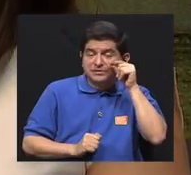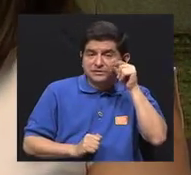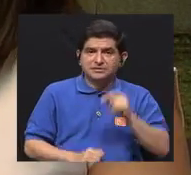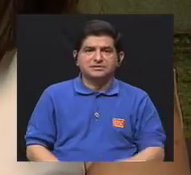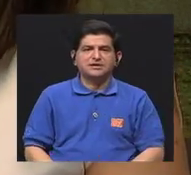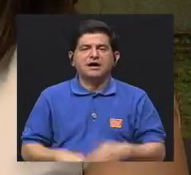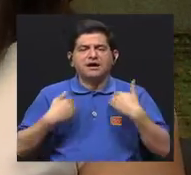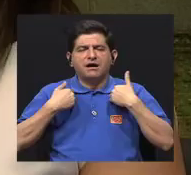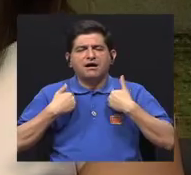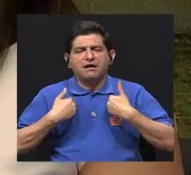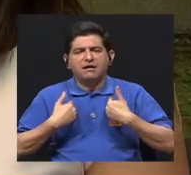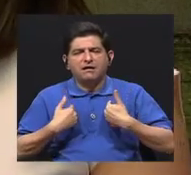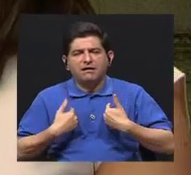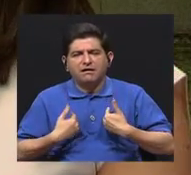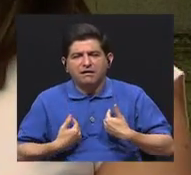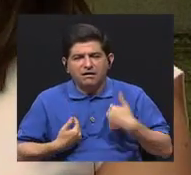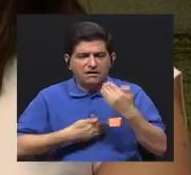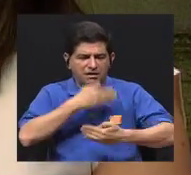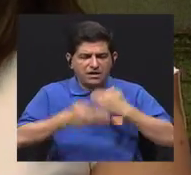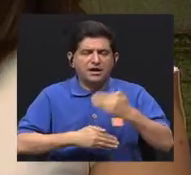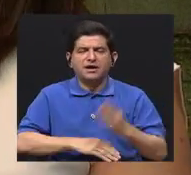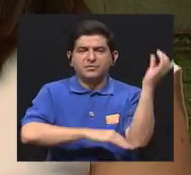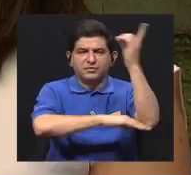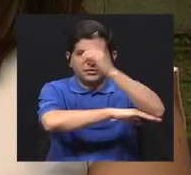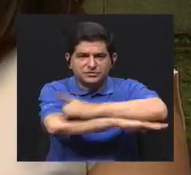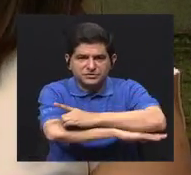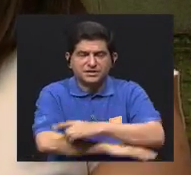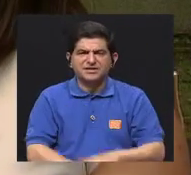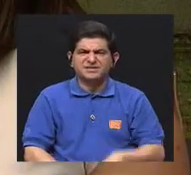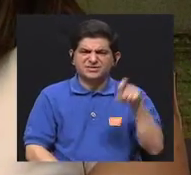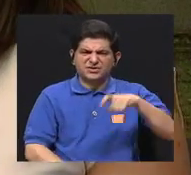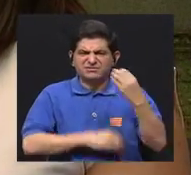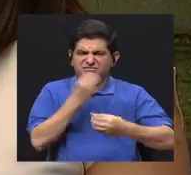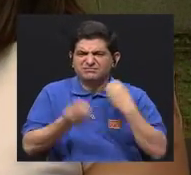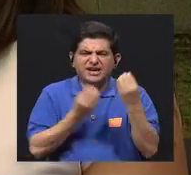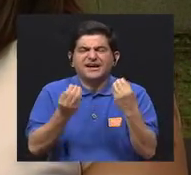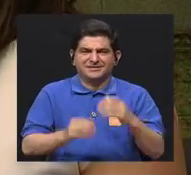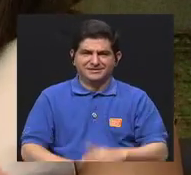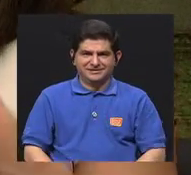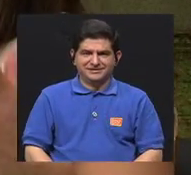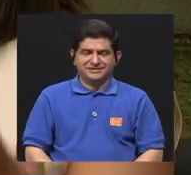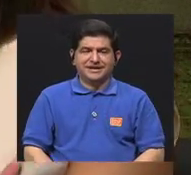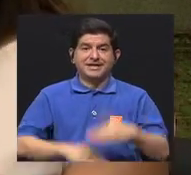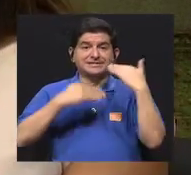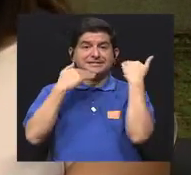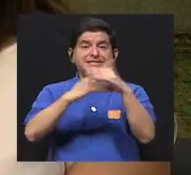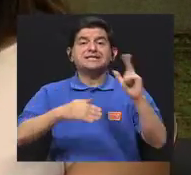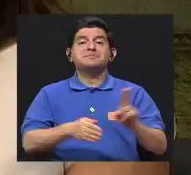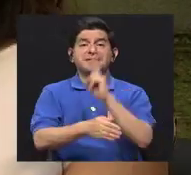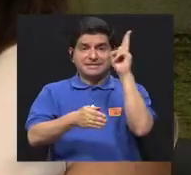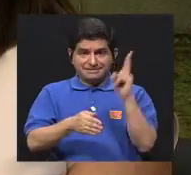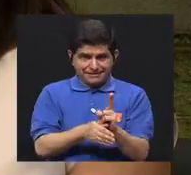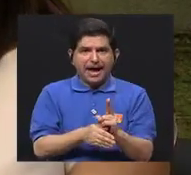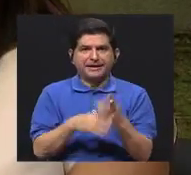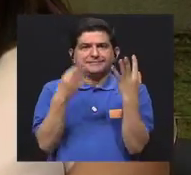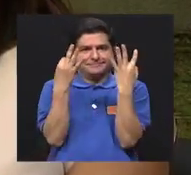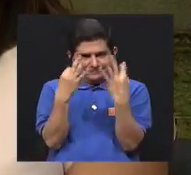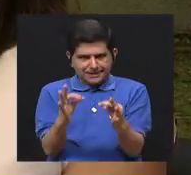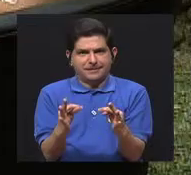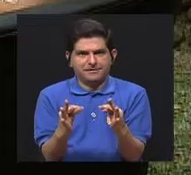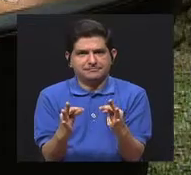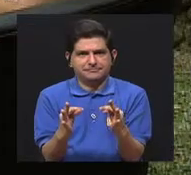cansancio conforme va transcurriendo el día. Lo que deberíamos hacer es limitar el uso, si es